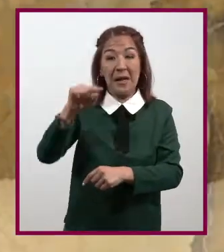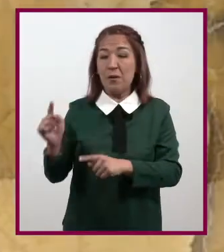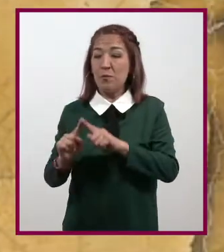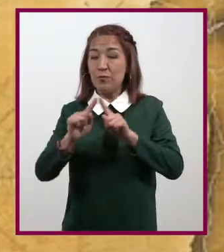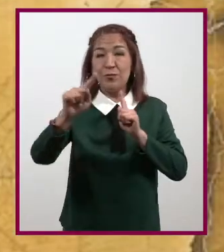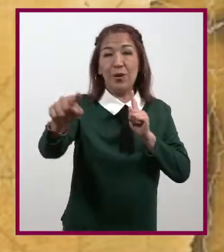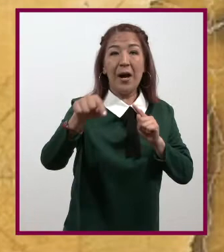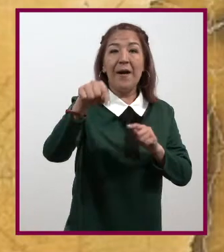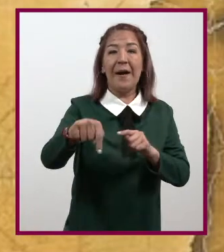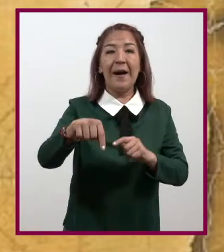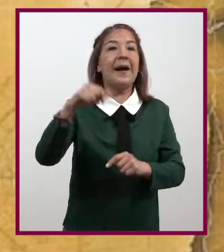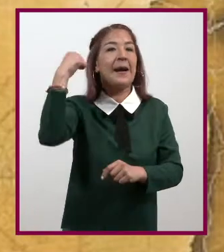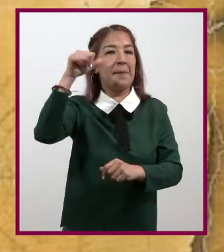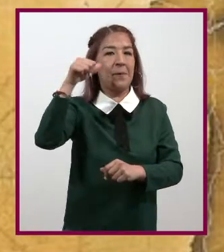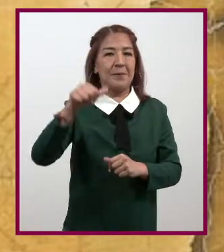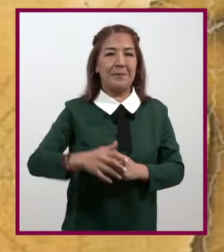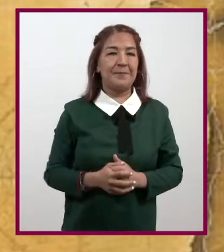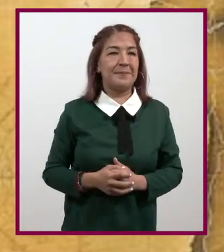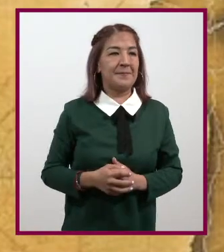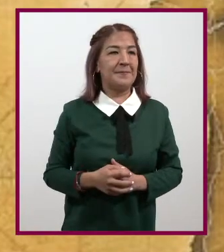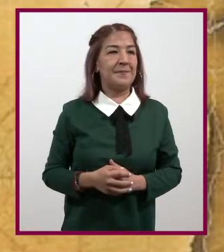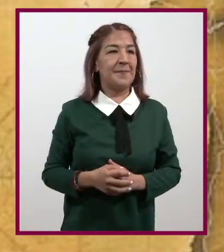Acapulco.